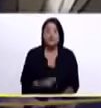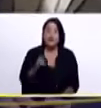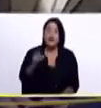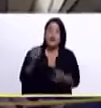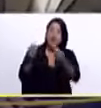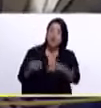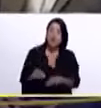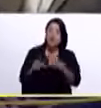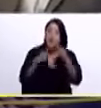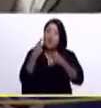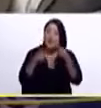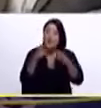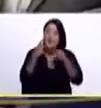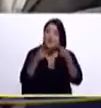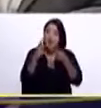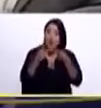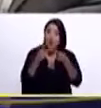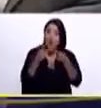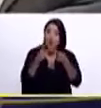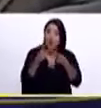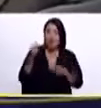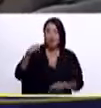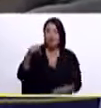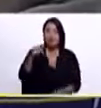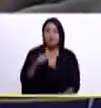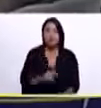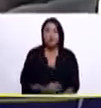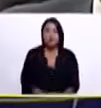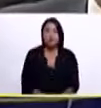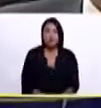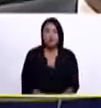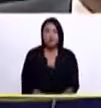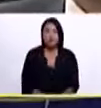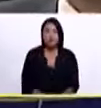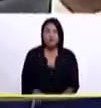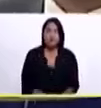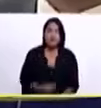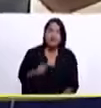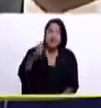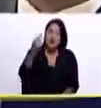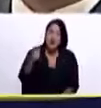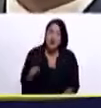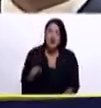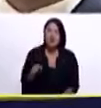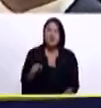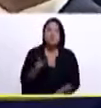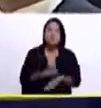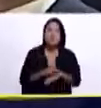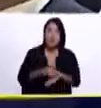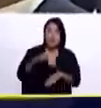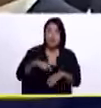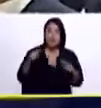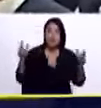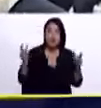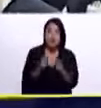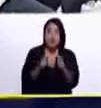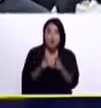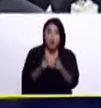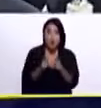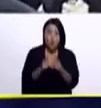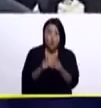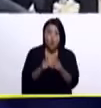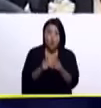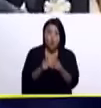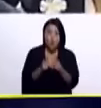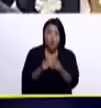acuerdo político, además de la que contiene la razón de esta reunión, porque es la búsqueda, dice textualmente,